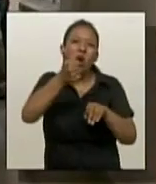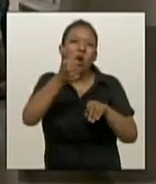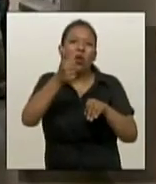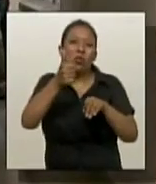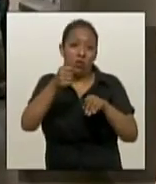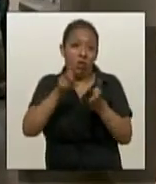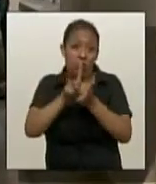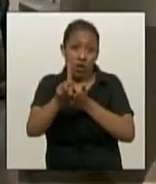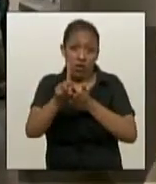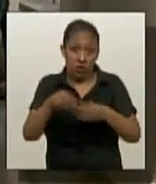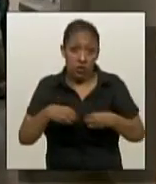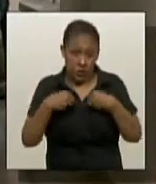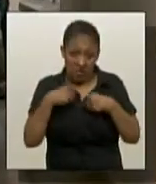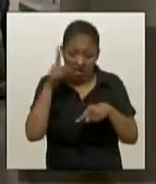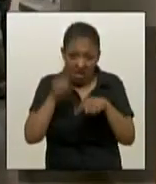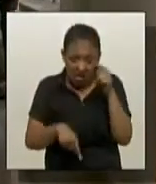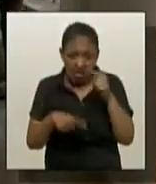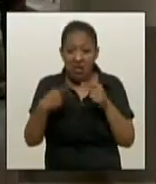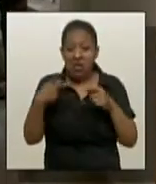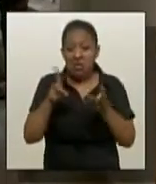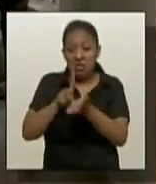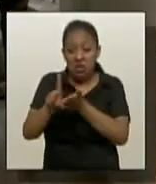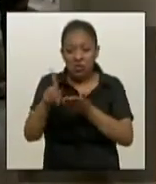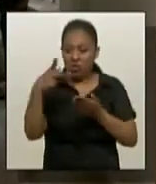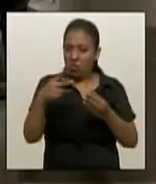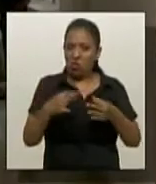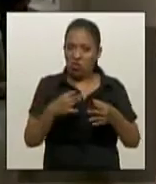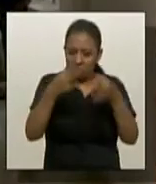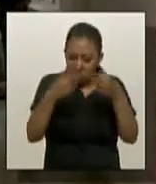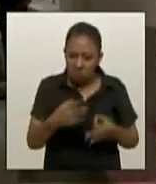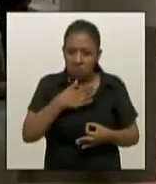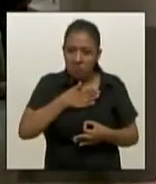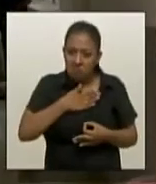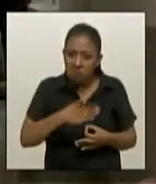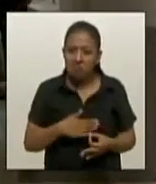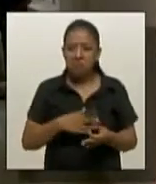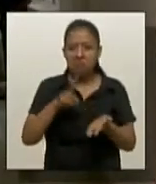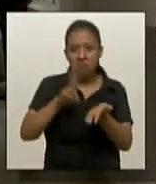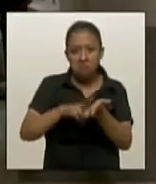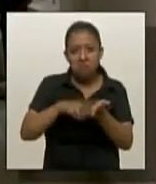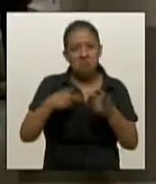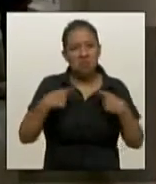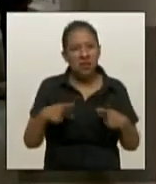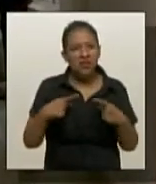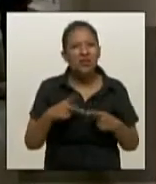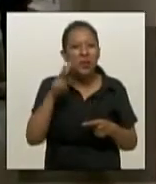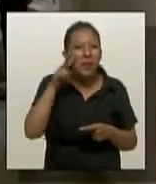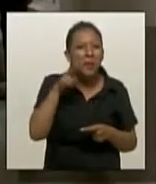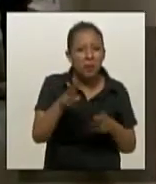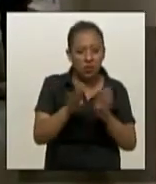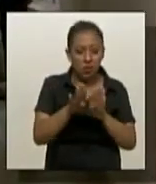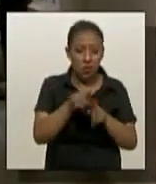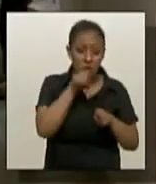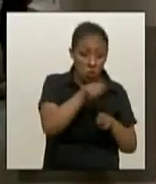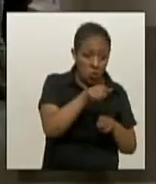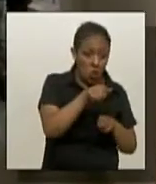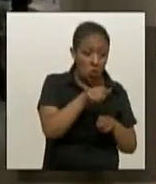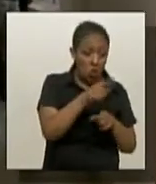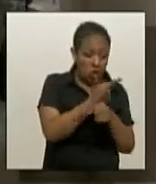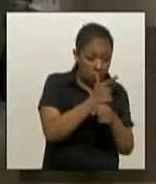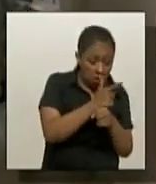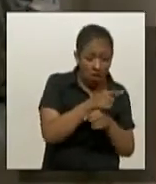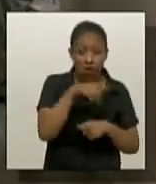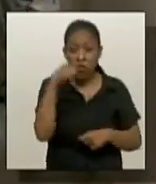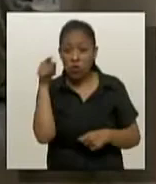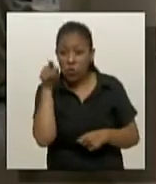vida, derecho a la dignidad de la persona. Entonces también vemos el estigma que está homosexual, el estigma